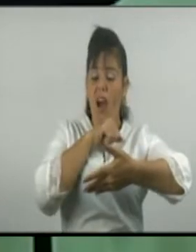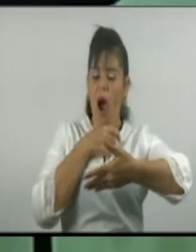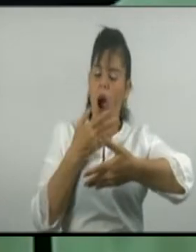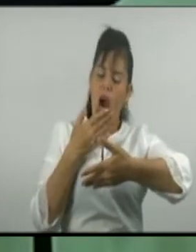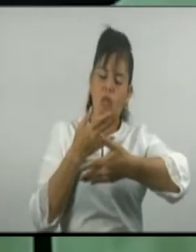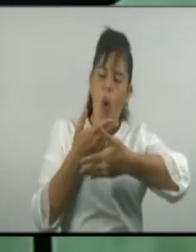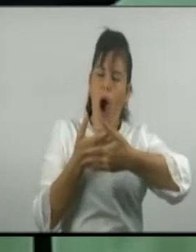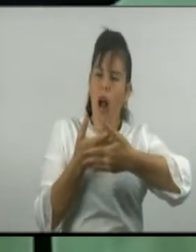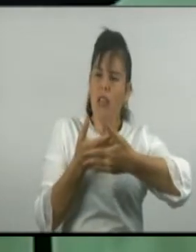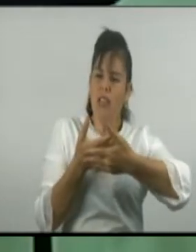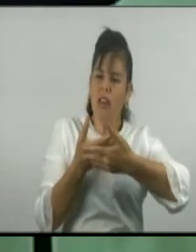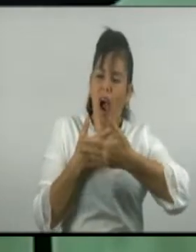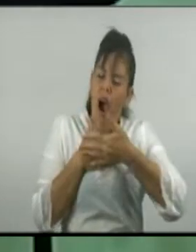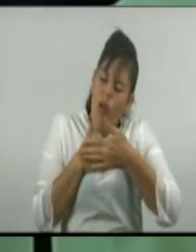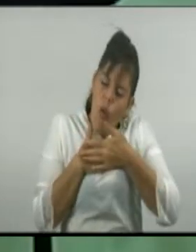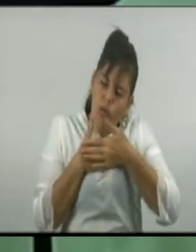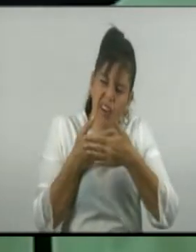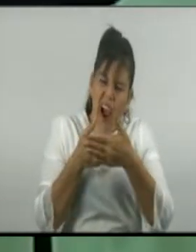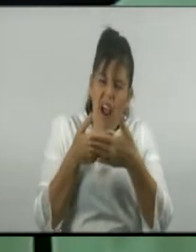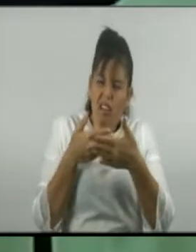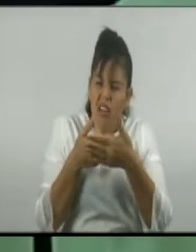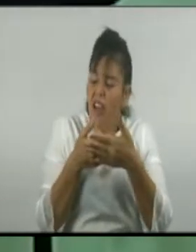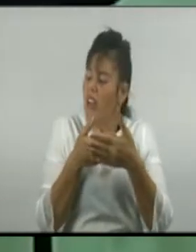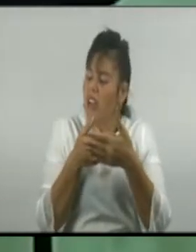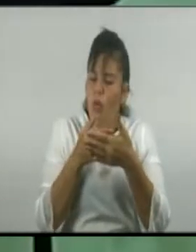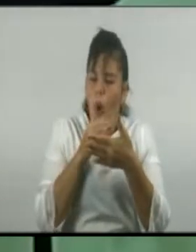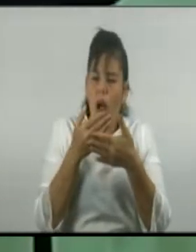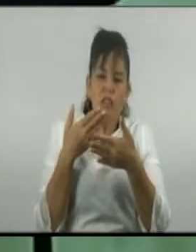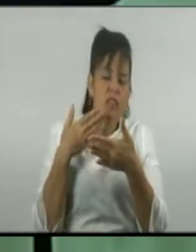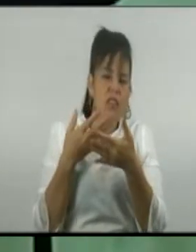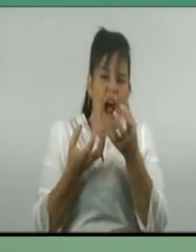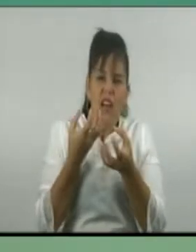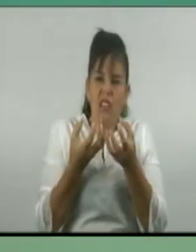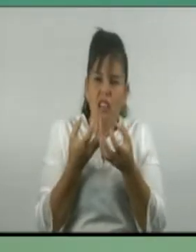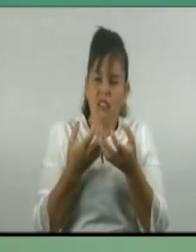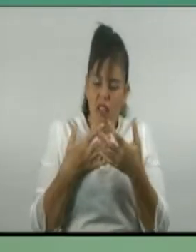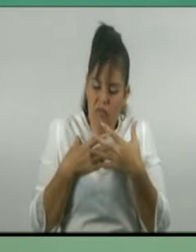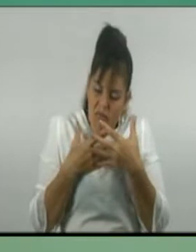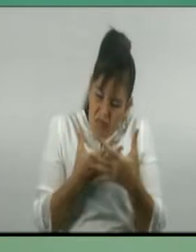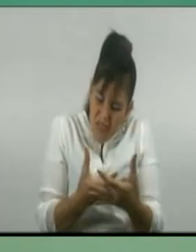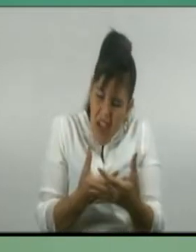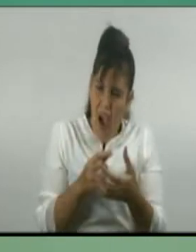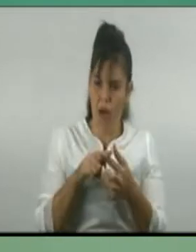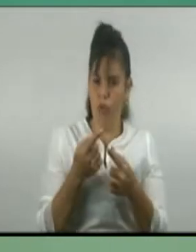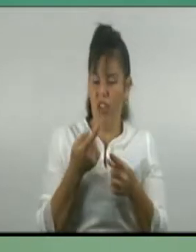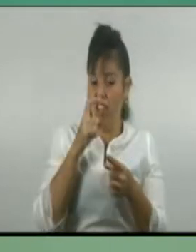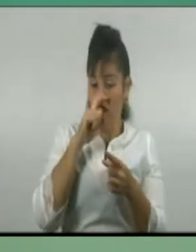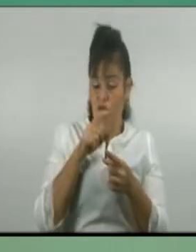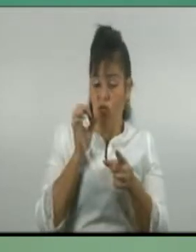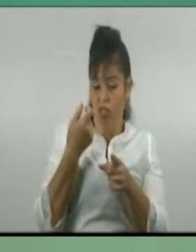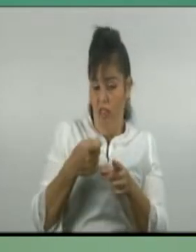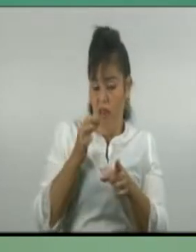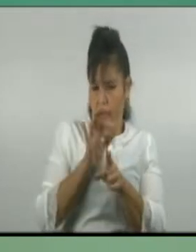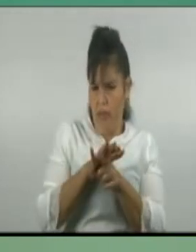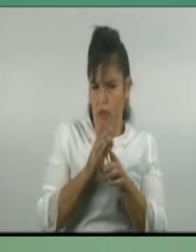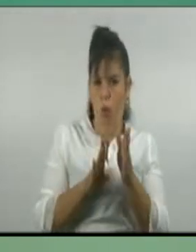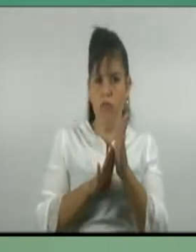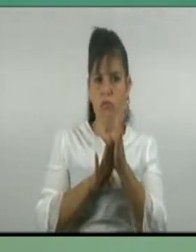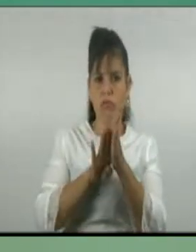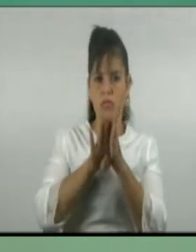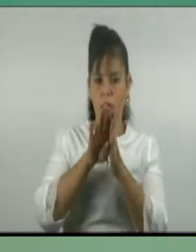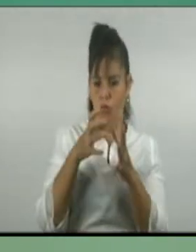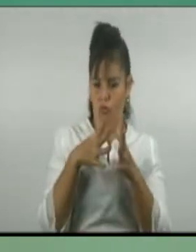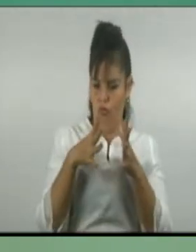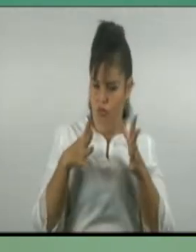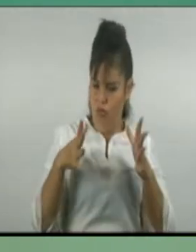ese calor piel a piel tan necesario para que el niño pueda cómo comenzar y desarrollarse como debe desarrollarse un